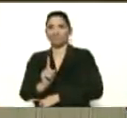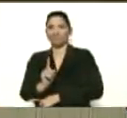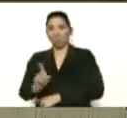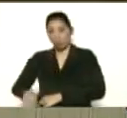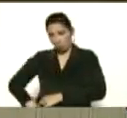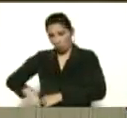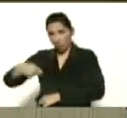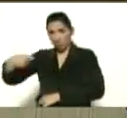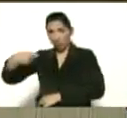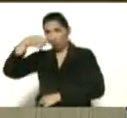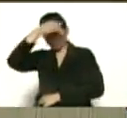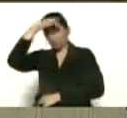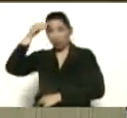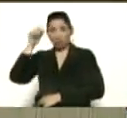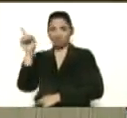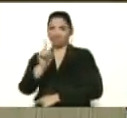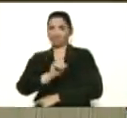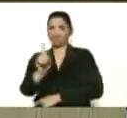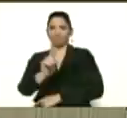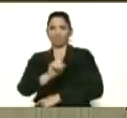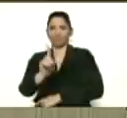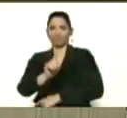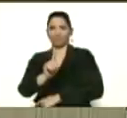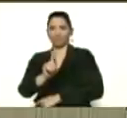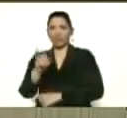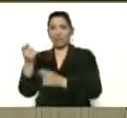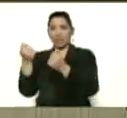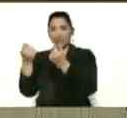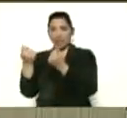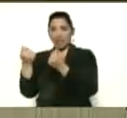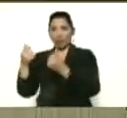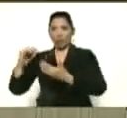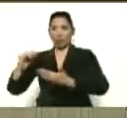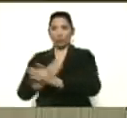Donald Trump? No. ¿De la plata que se robó?